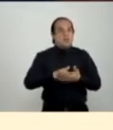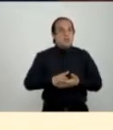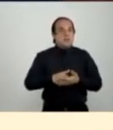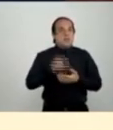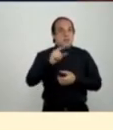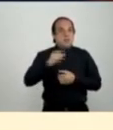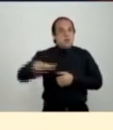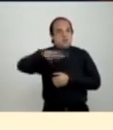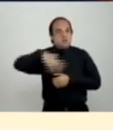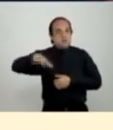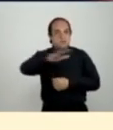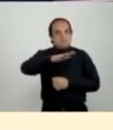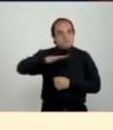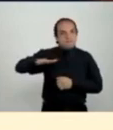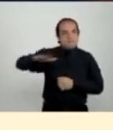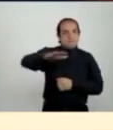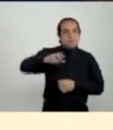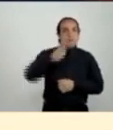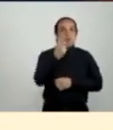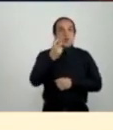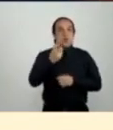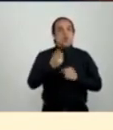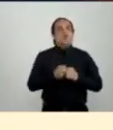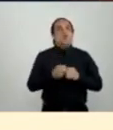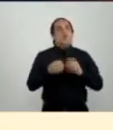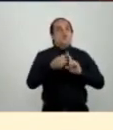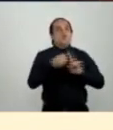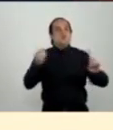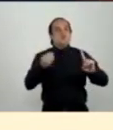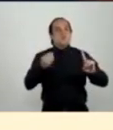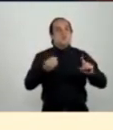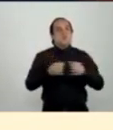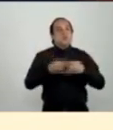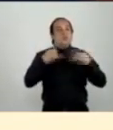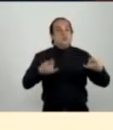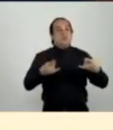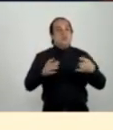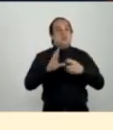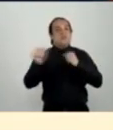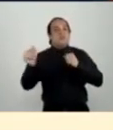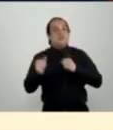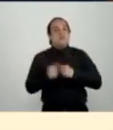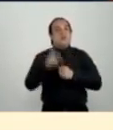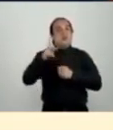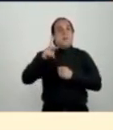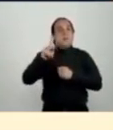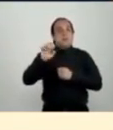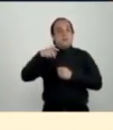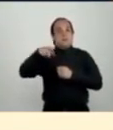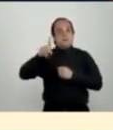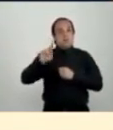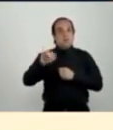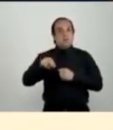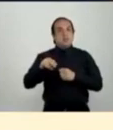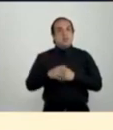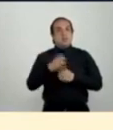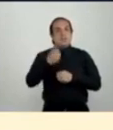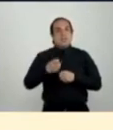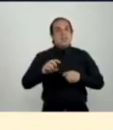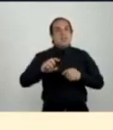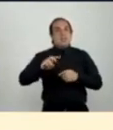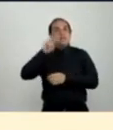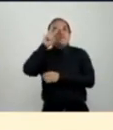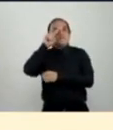ambiente. Y con ese armazón de novela me fui para allá. Pero al llegar allá, esa realidad de la China me cayó